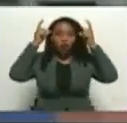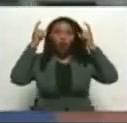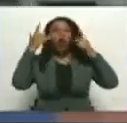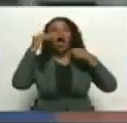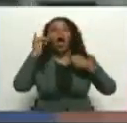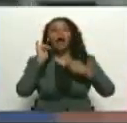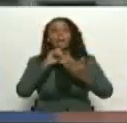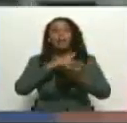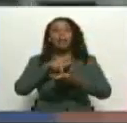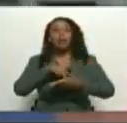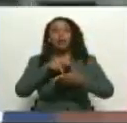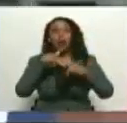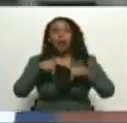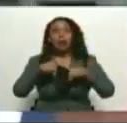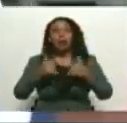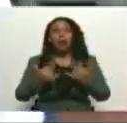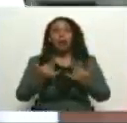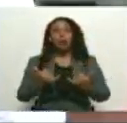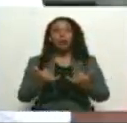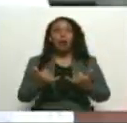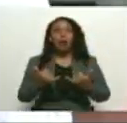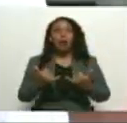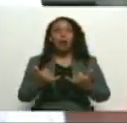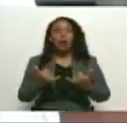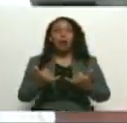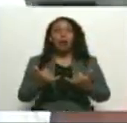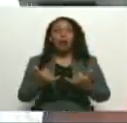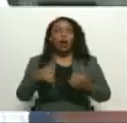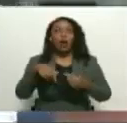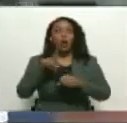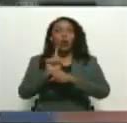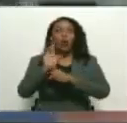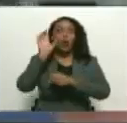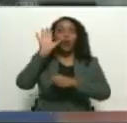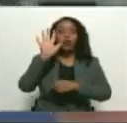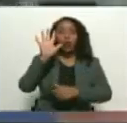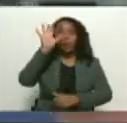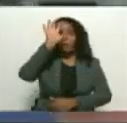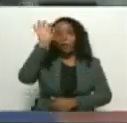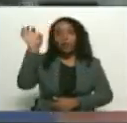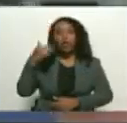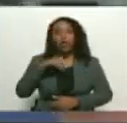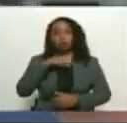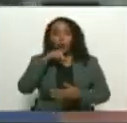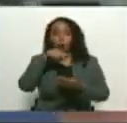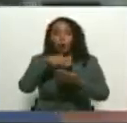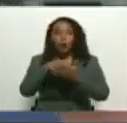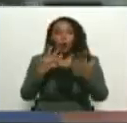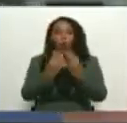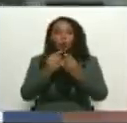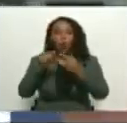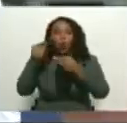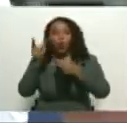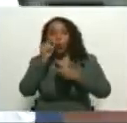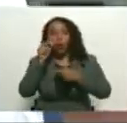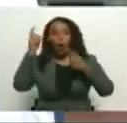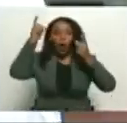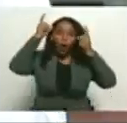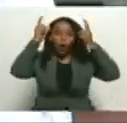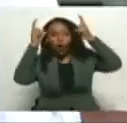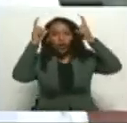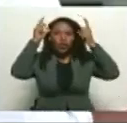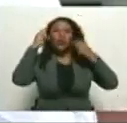está presente este oso frontino, este oso de antojo que está presente en los 5 países, nosotros también lo hemos denominado, junto con Marcos, como el oso bolivariano.